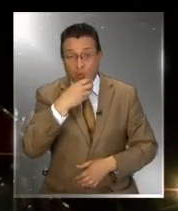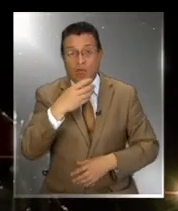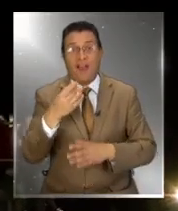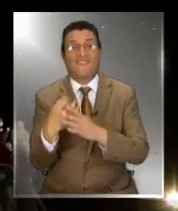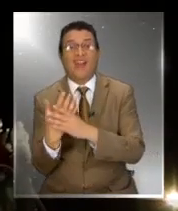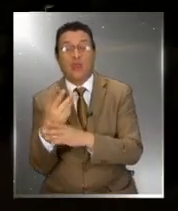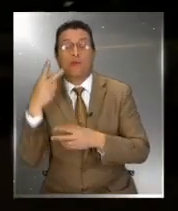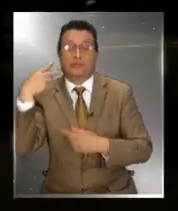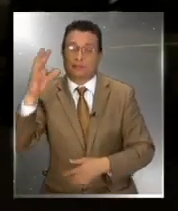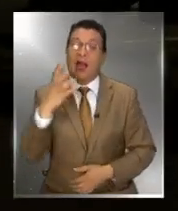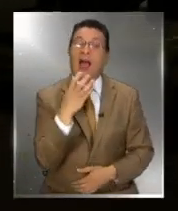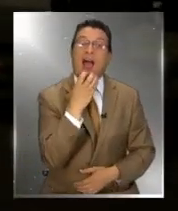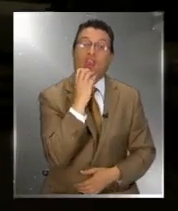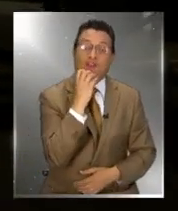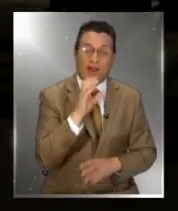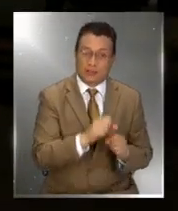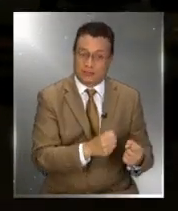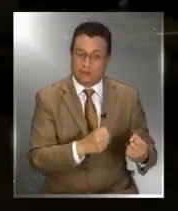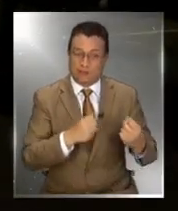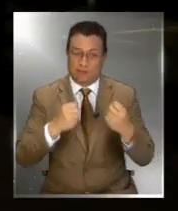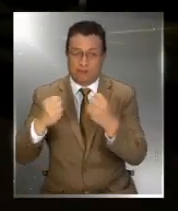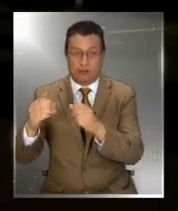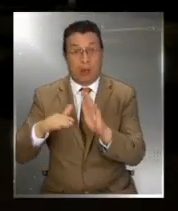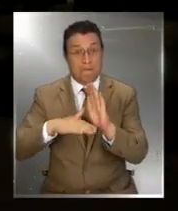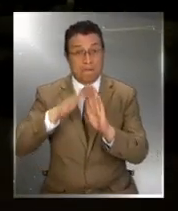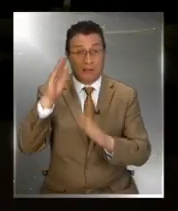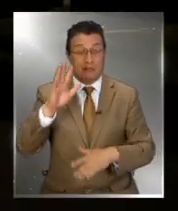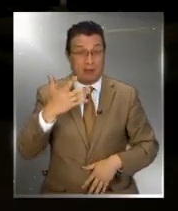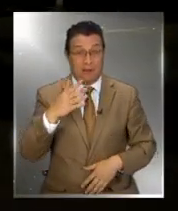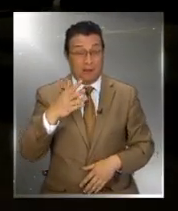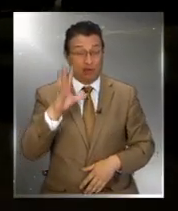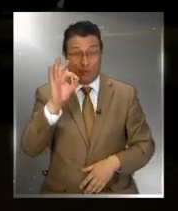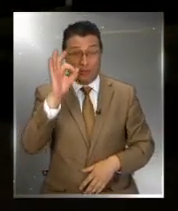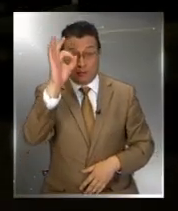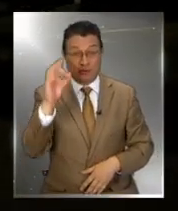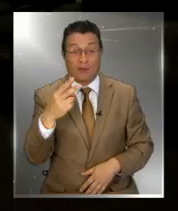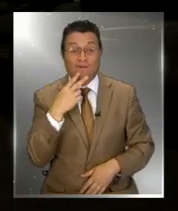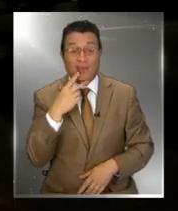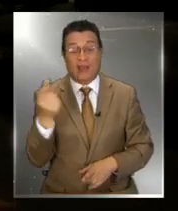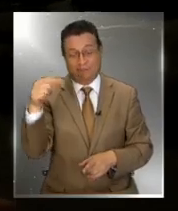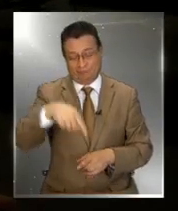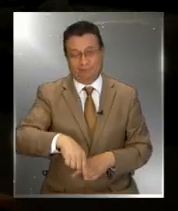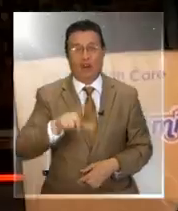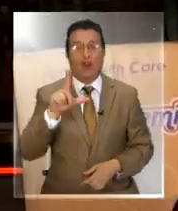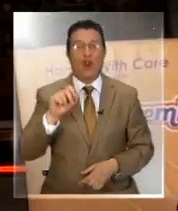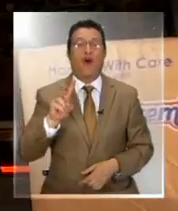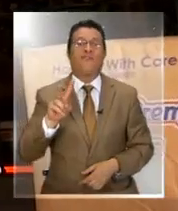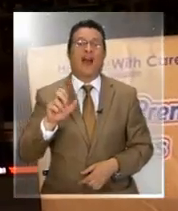para Antofagasta. Confiesa que más de la mitad de su vida ha sido en Los Vallidores.